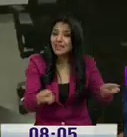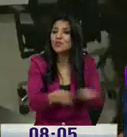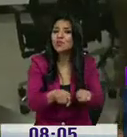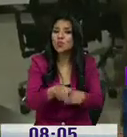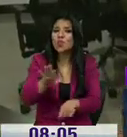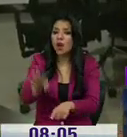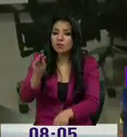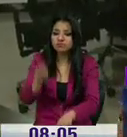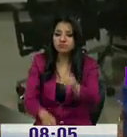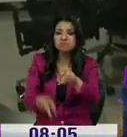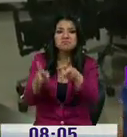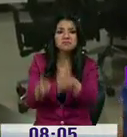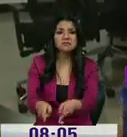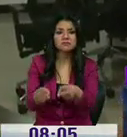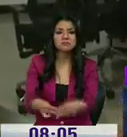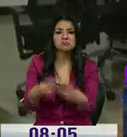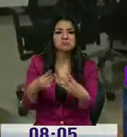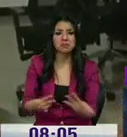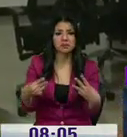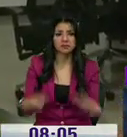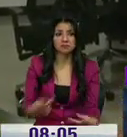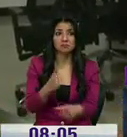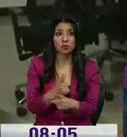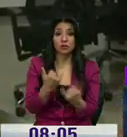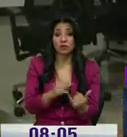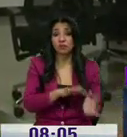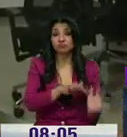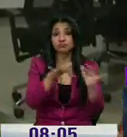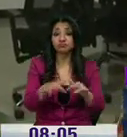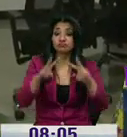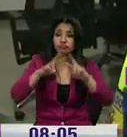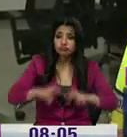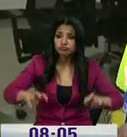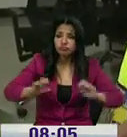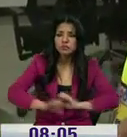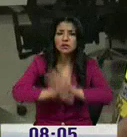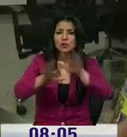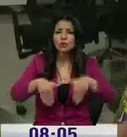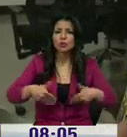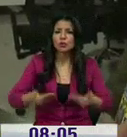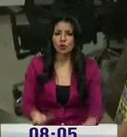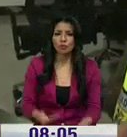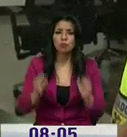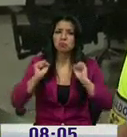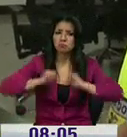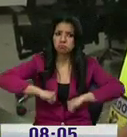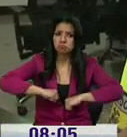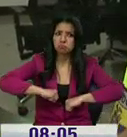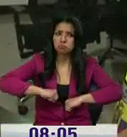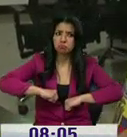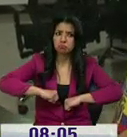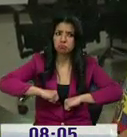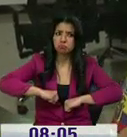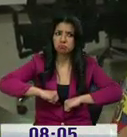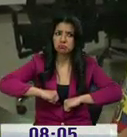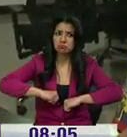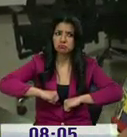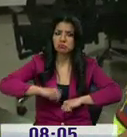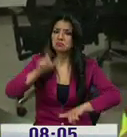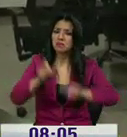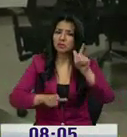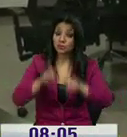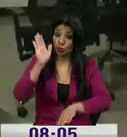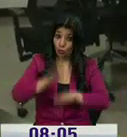desplegado acciones investigativas con la finalidad de esclarecer este hecho delictivo y poder dar con los